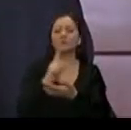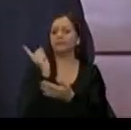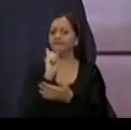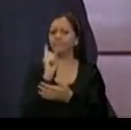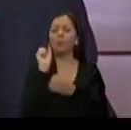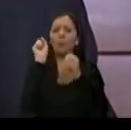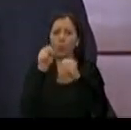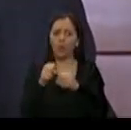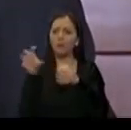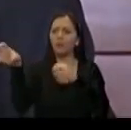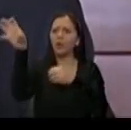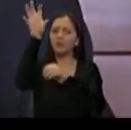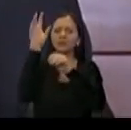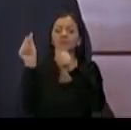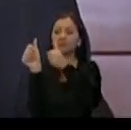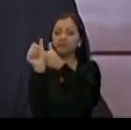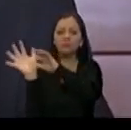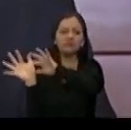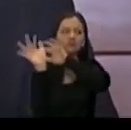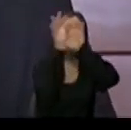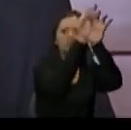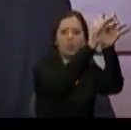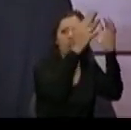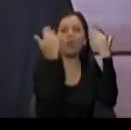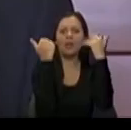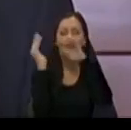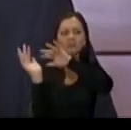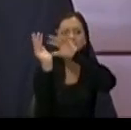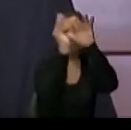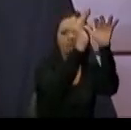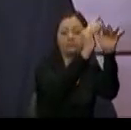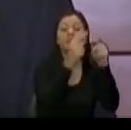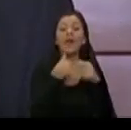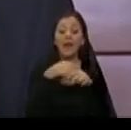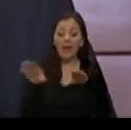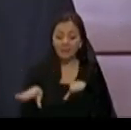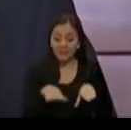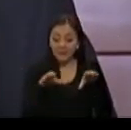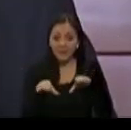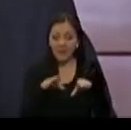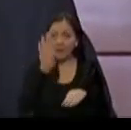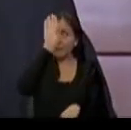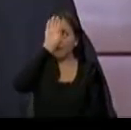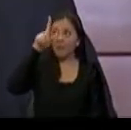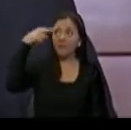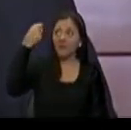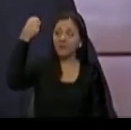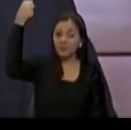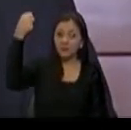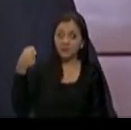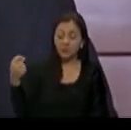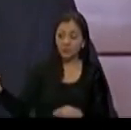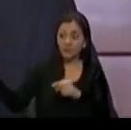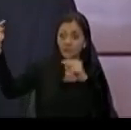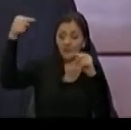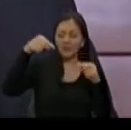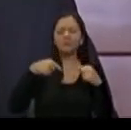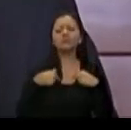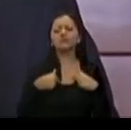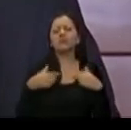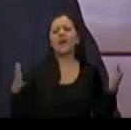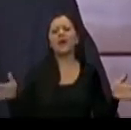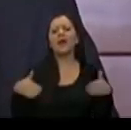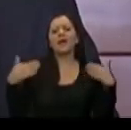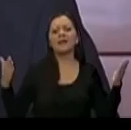oportunidad, yo creo que estamos comprometidos todos y con una alegría tan grande, inmensa, que tenemos